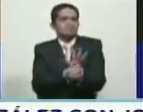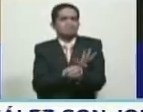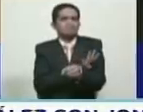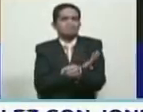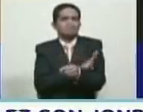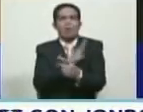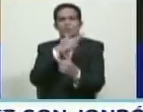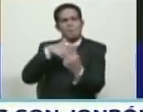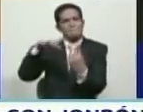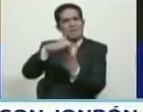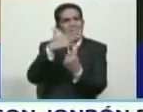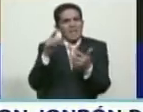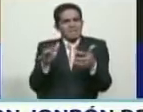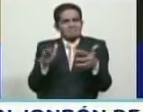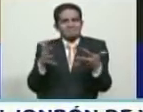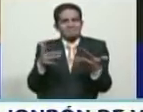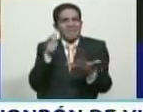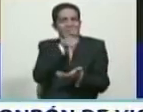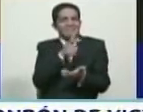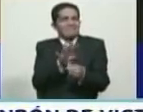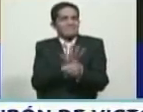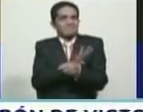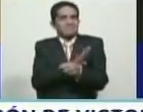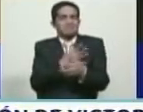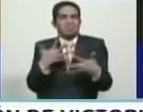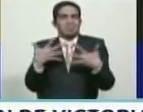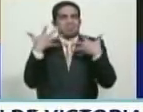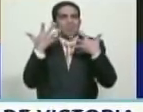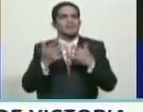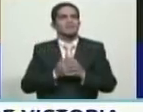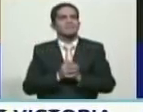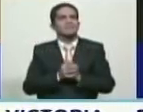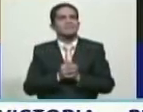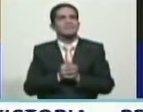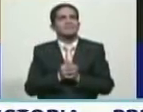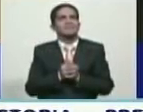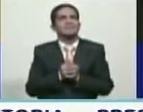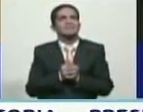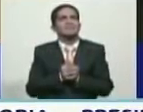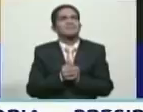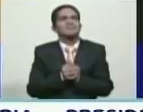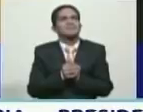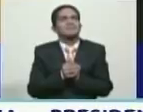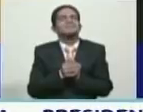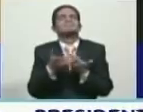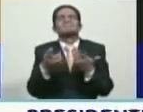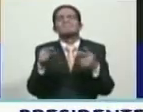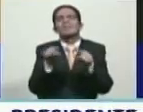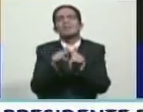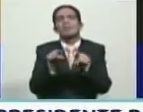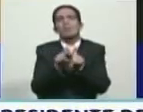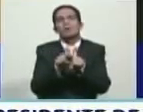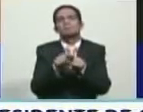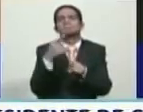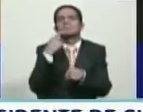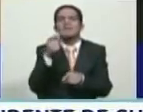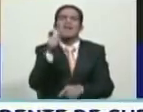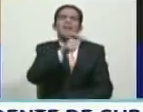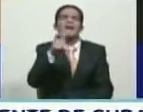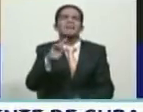environment. Teníamos un entorno febril. Esto era, como dirían los